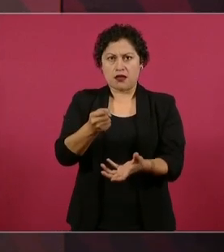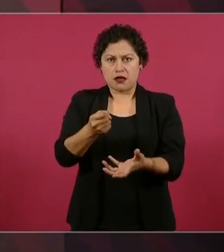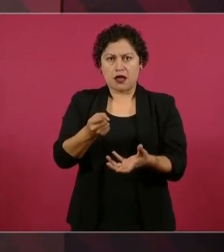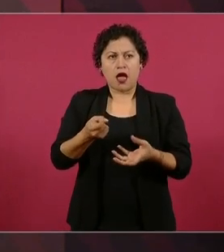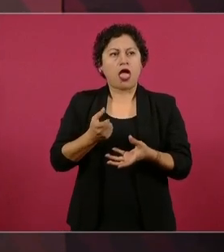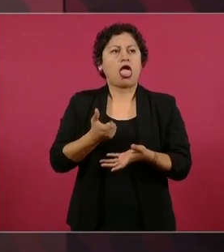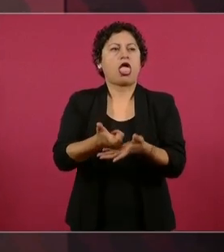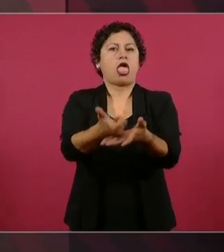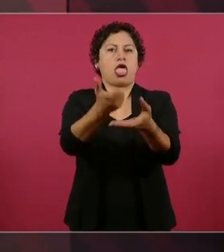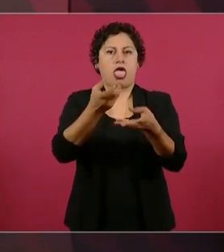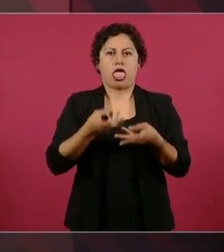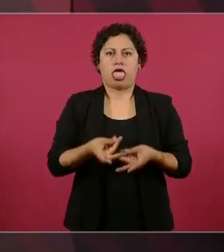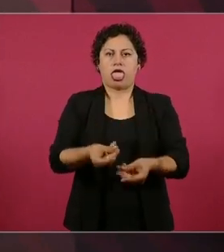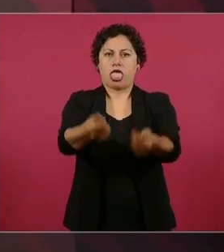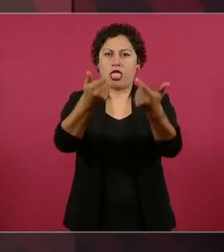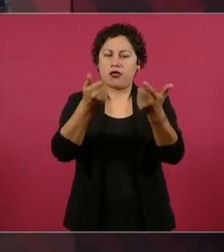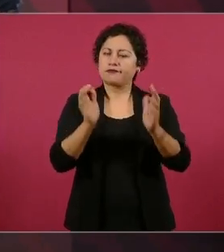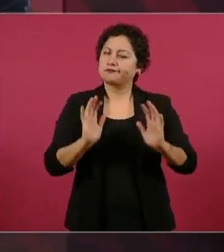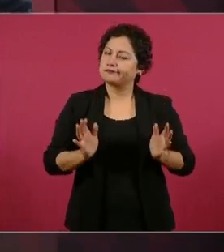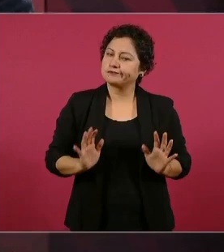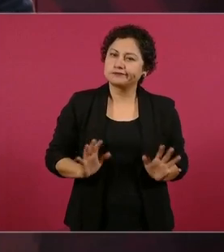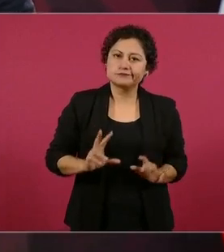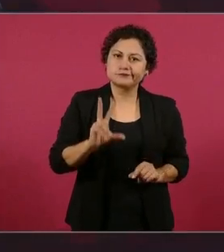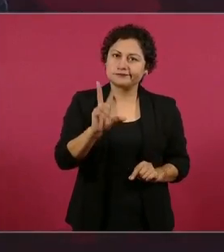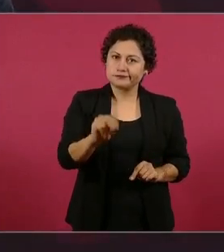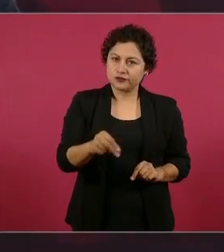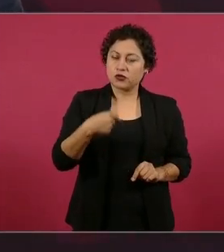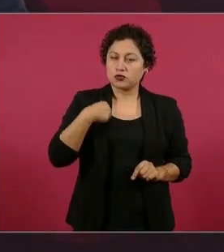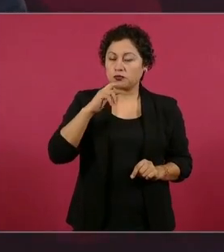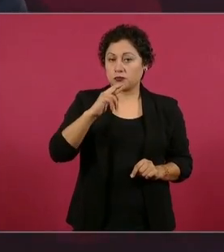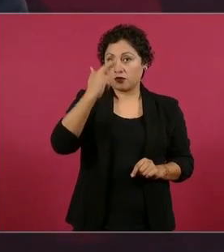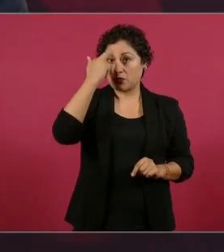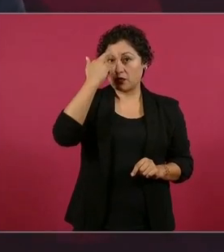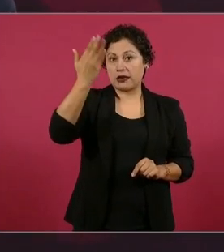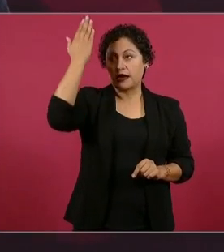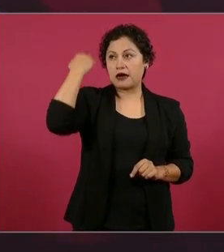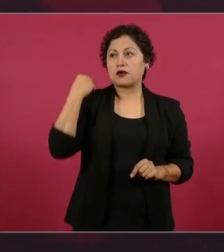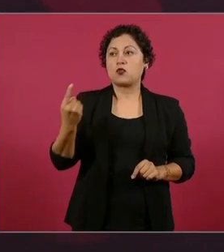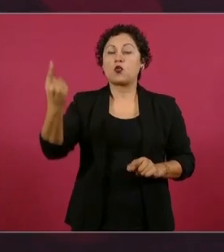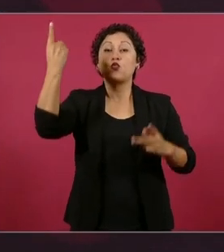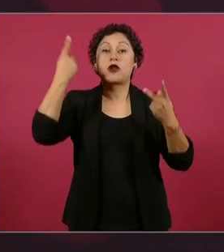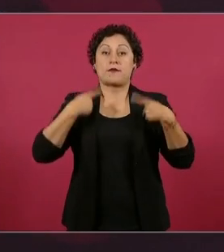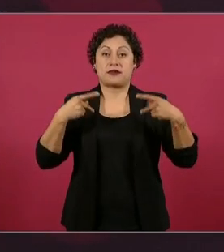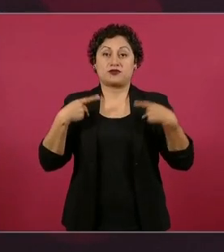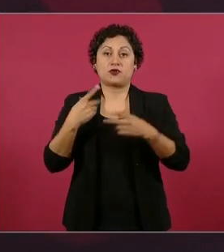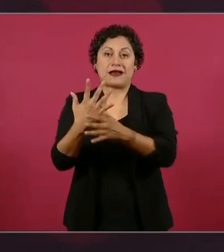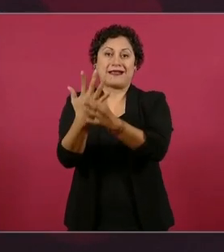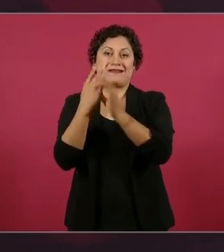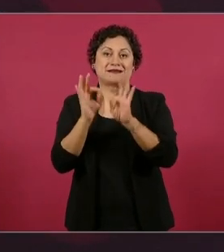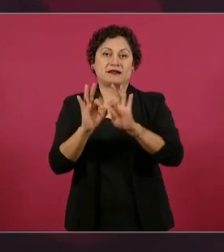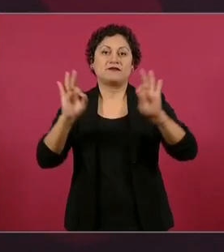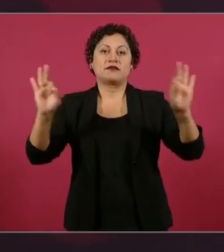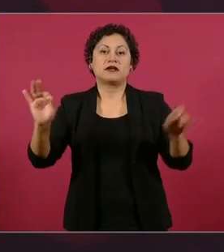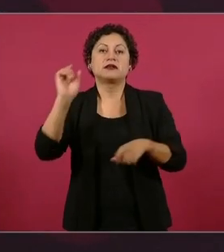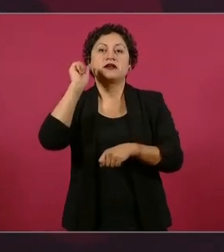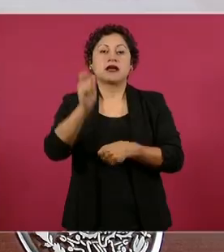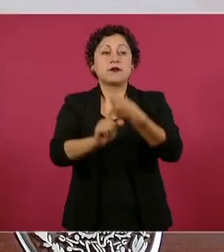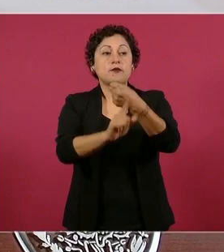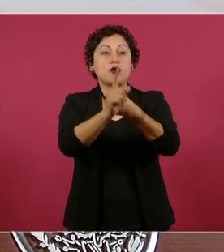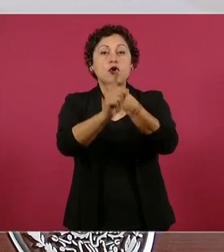político, de que conflicto que se resuelve con dinero no es conflicto,